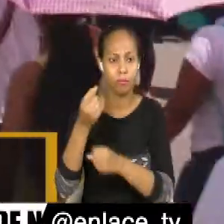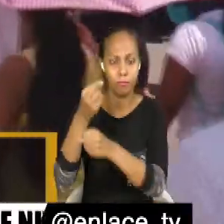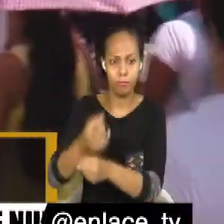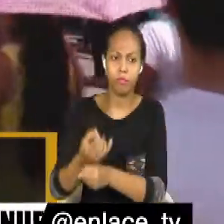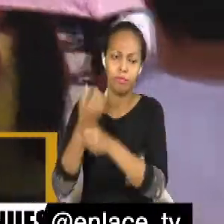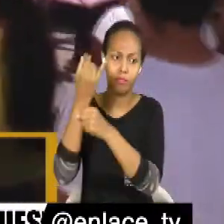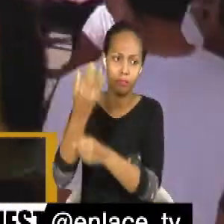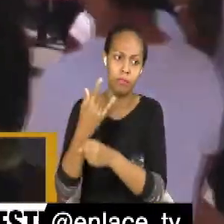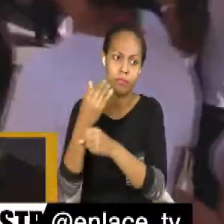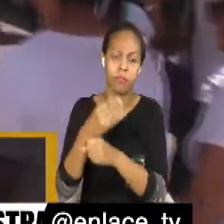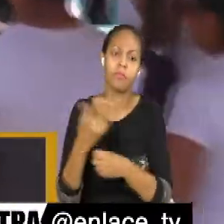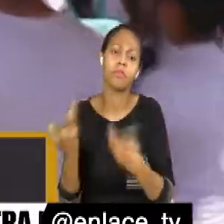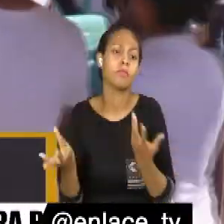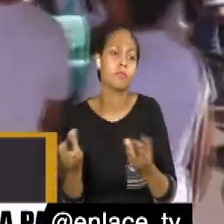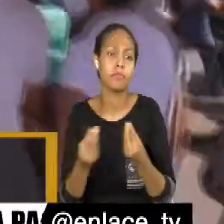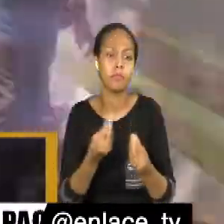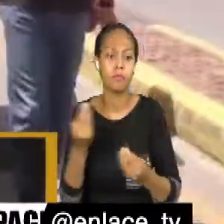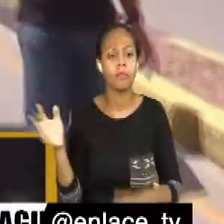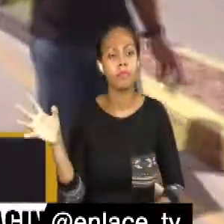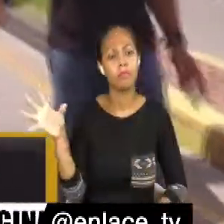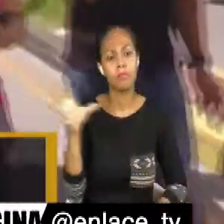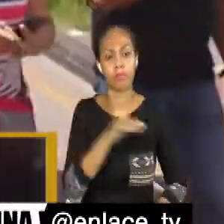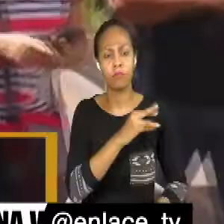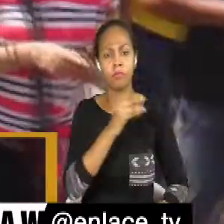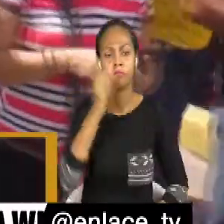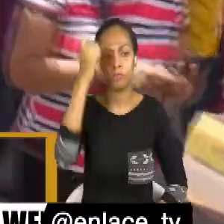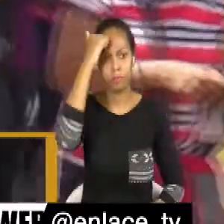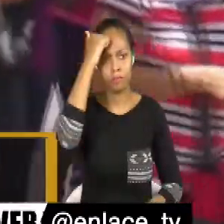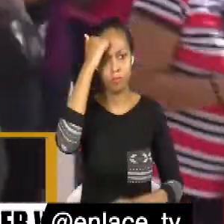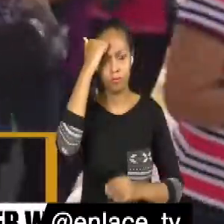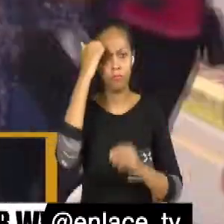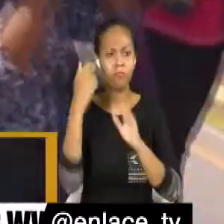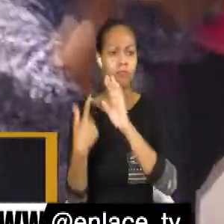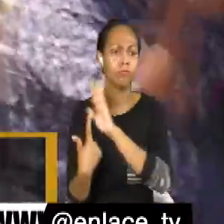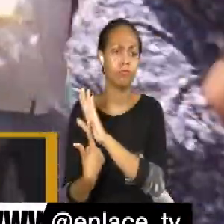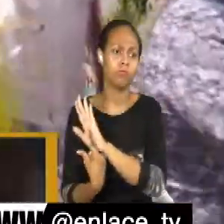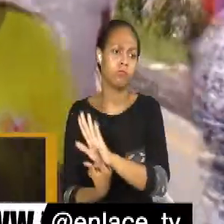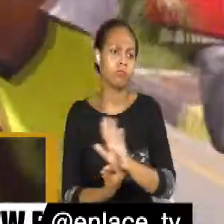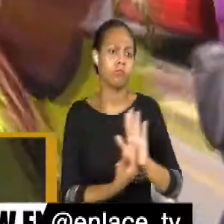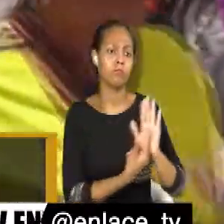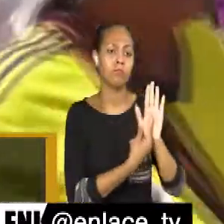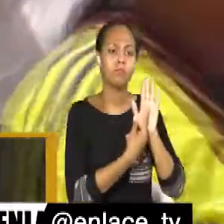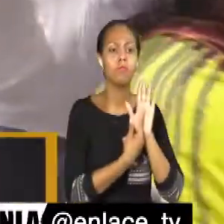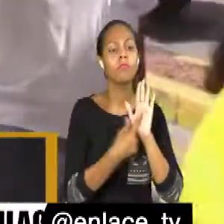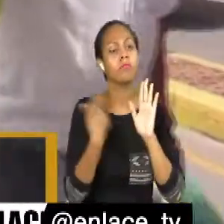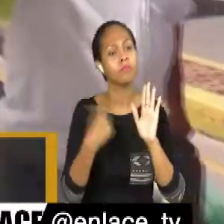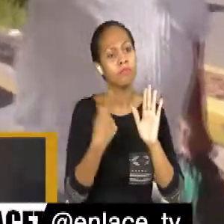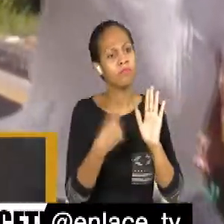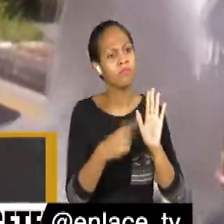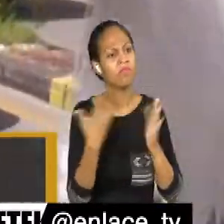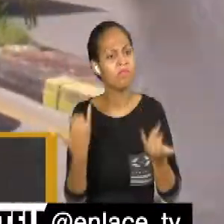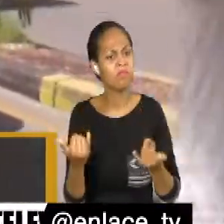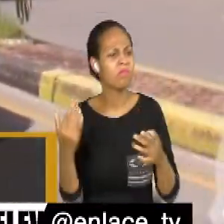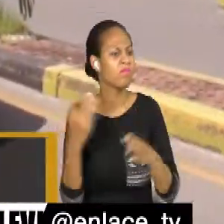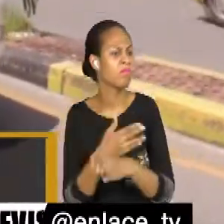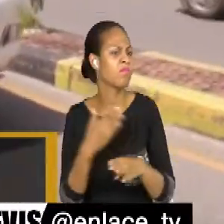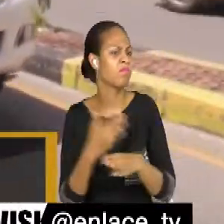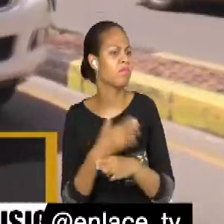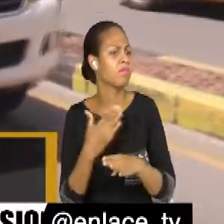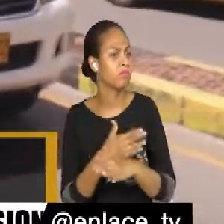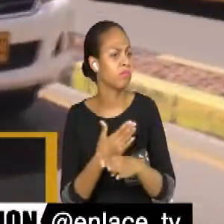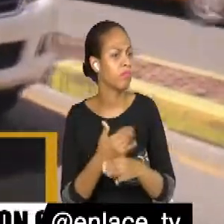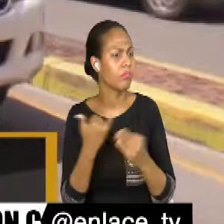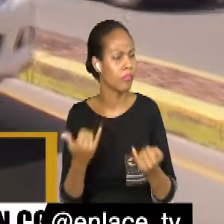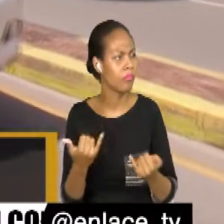los maestros vamos a seguir mostrando en el escenario público cuál es la problemática de la educación pública